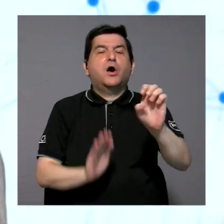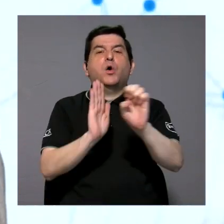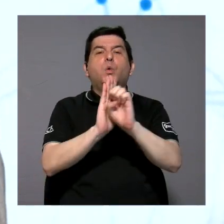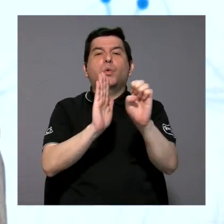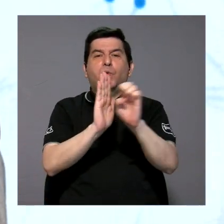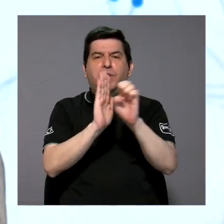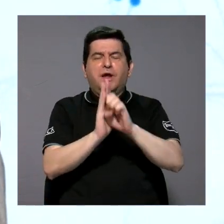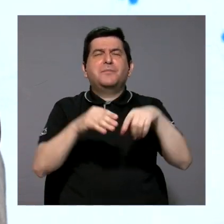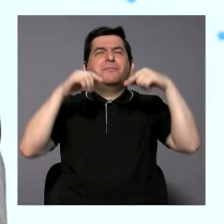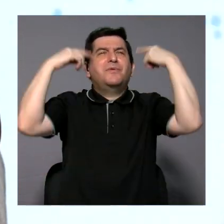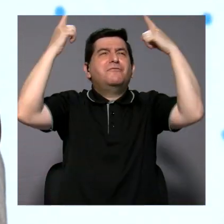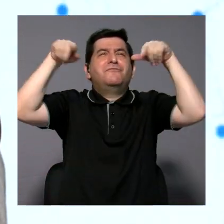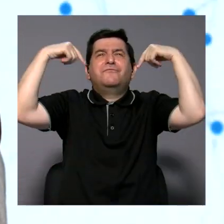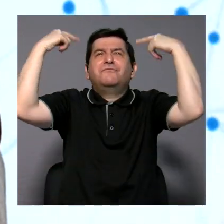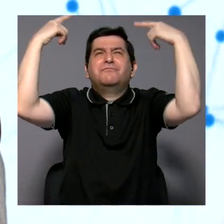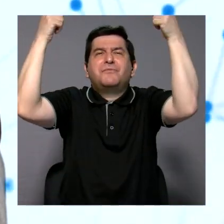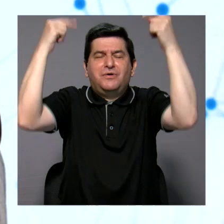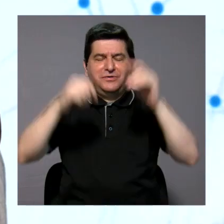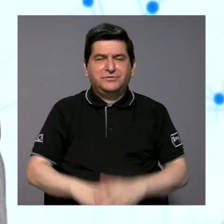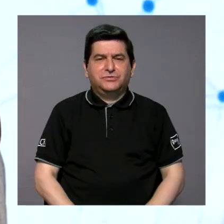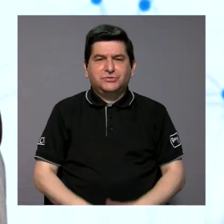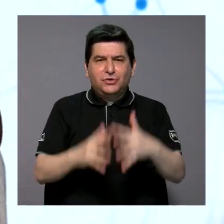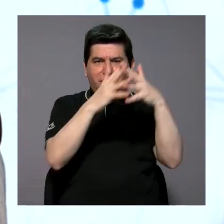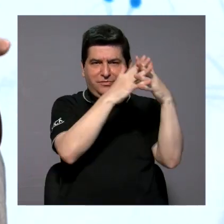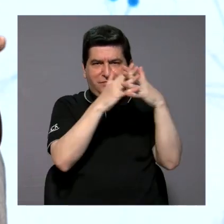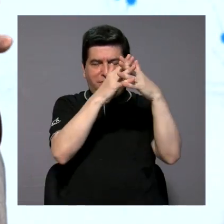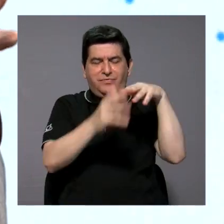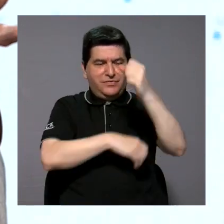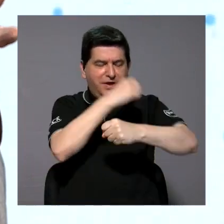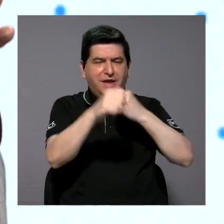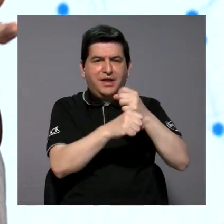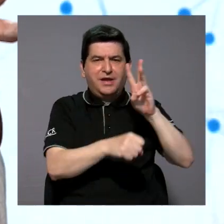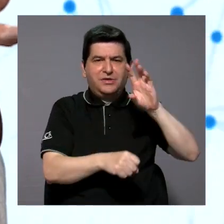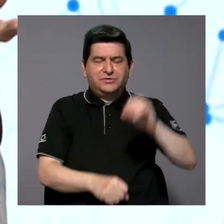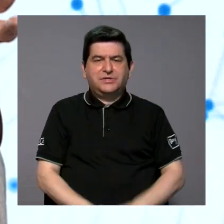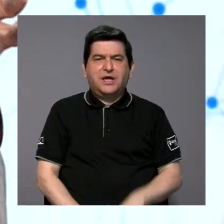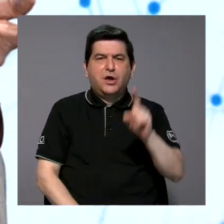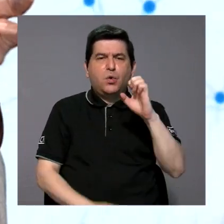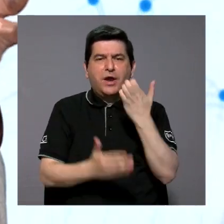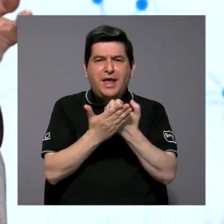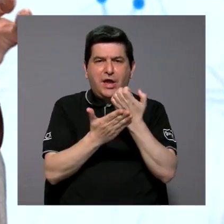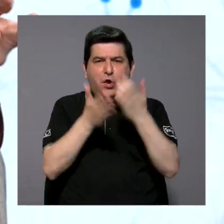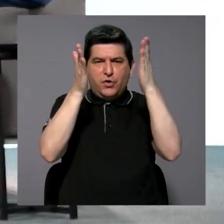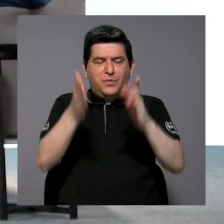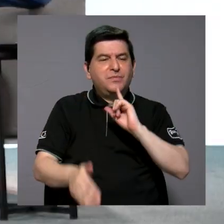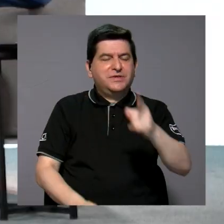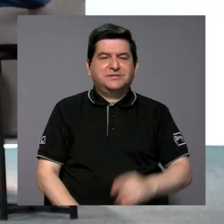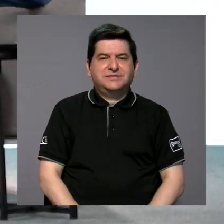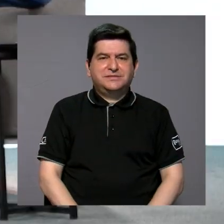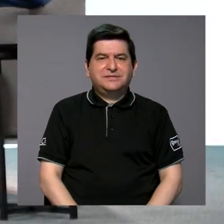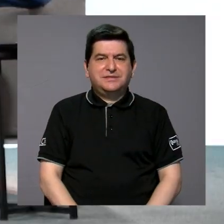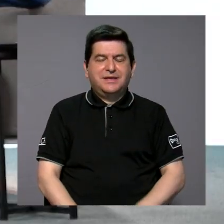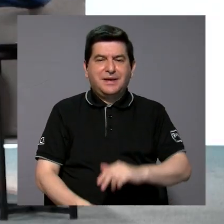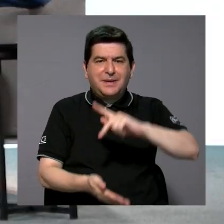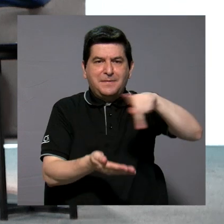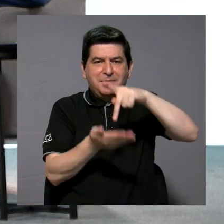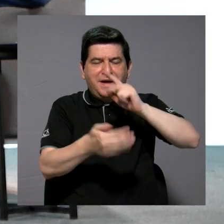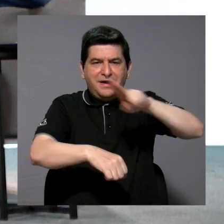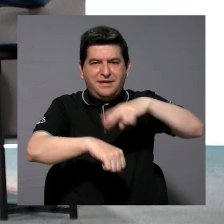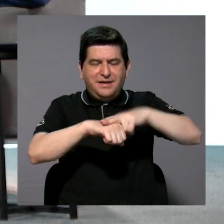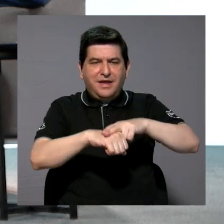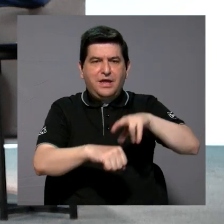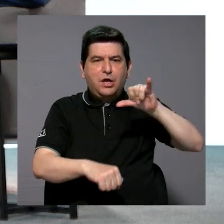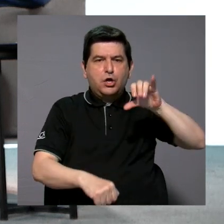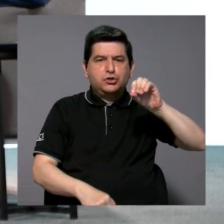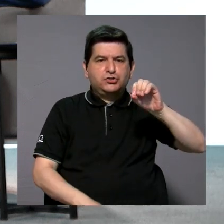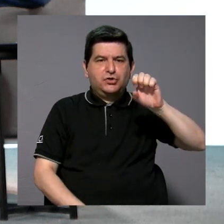un ejemplo muy famoso en los Estados Unidos, en los 60s, un economista dijo: si el Parque Nacional